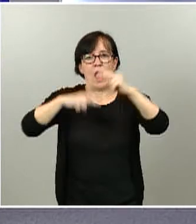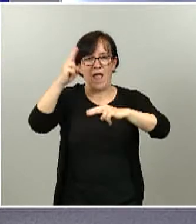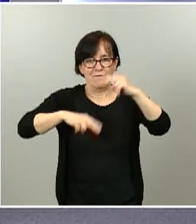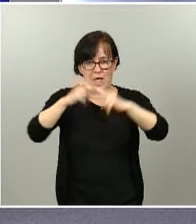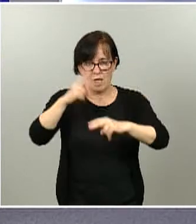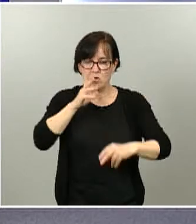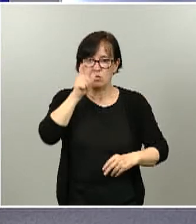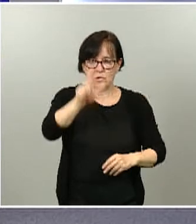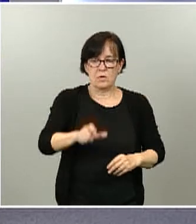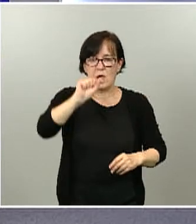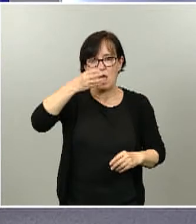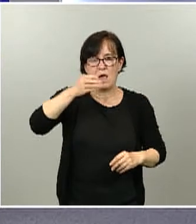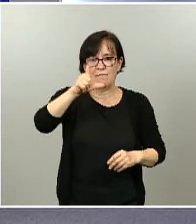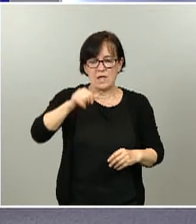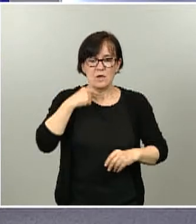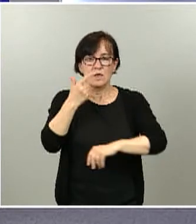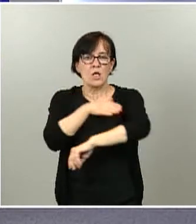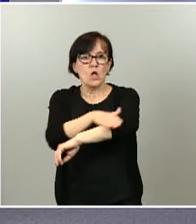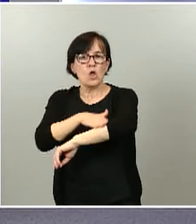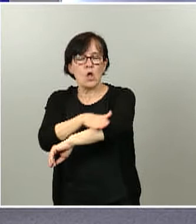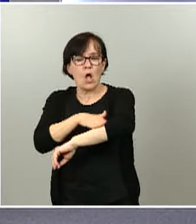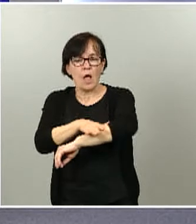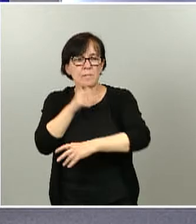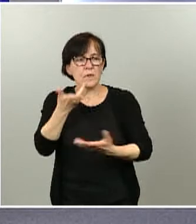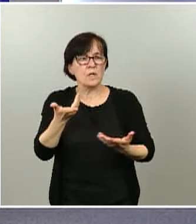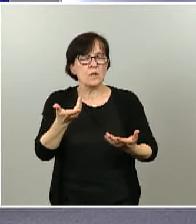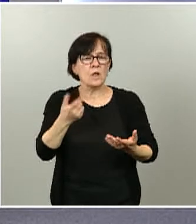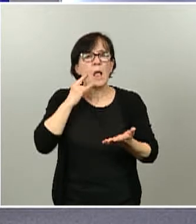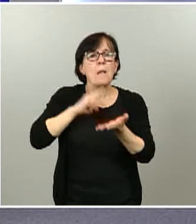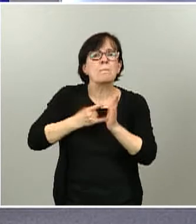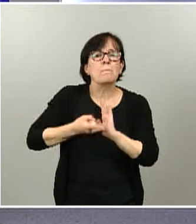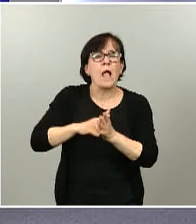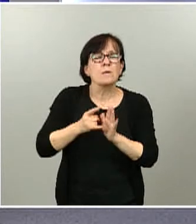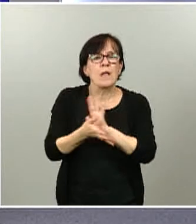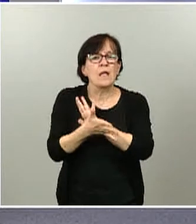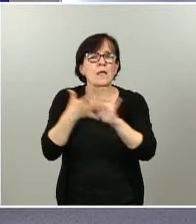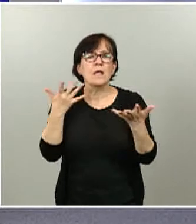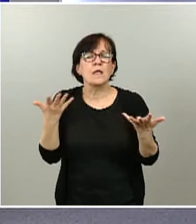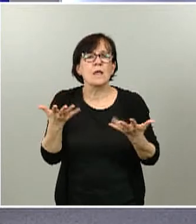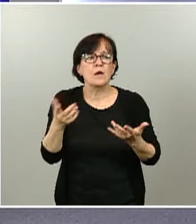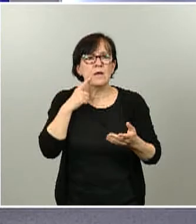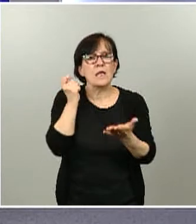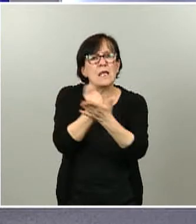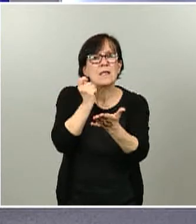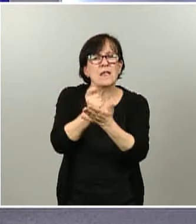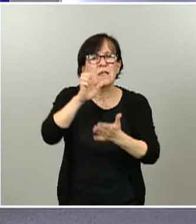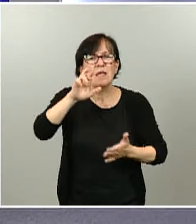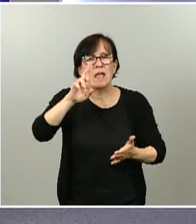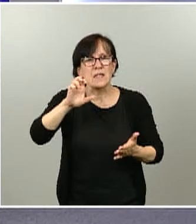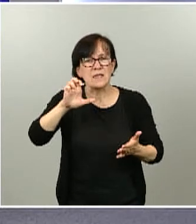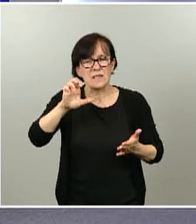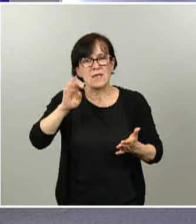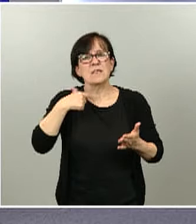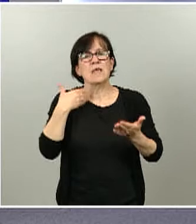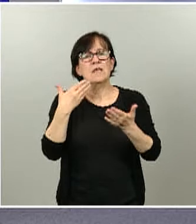desde este Ejecutivo, tienen algún plan para agilizar que el pago de los ERTE, las ayudas a autónomos e